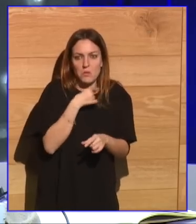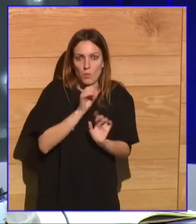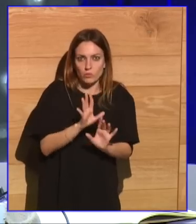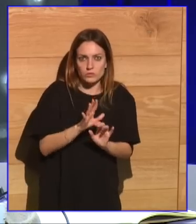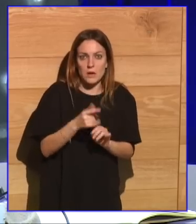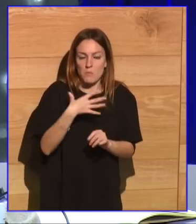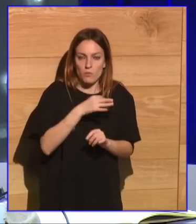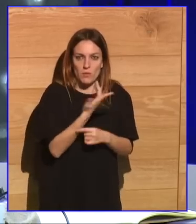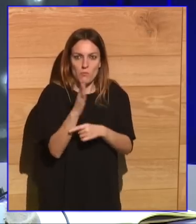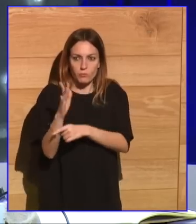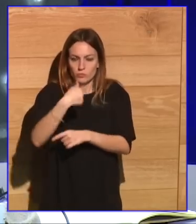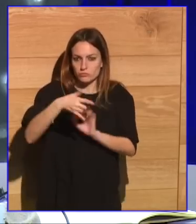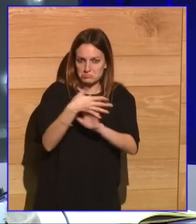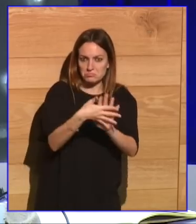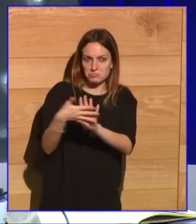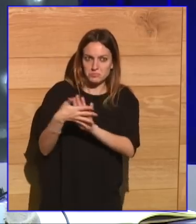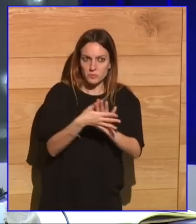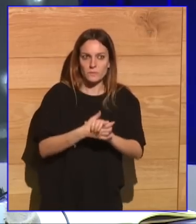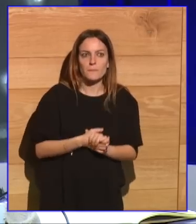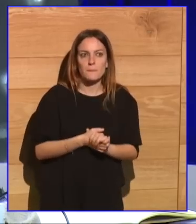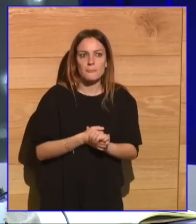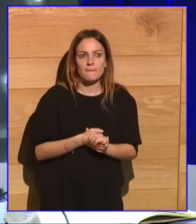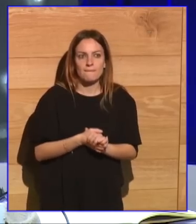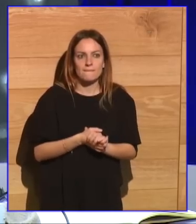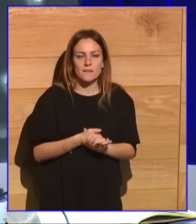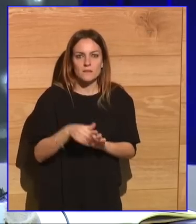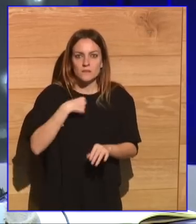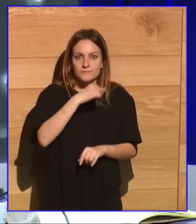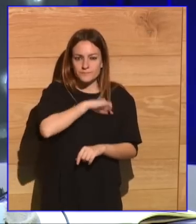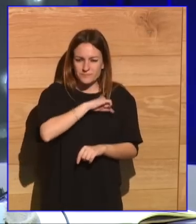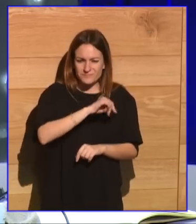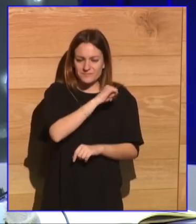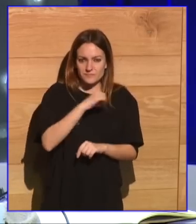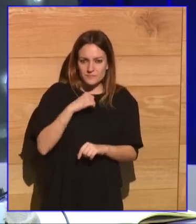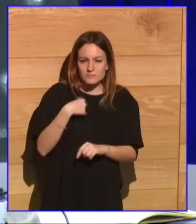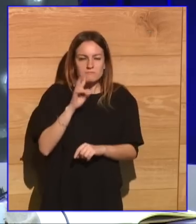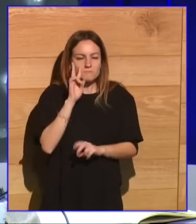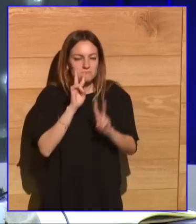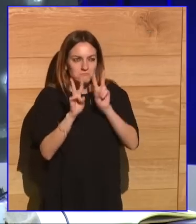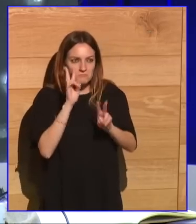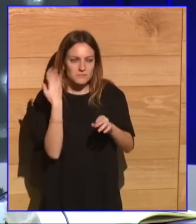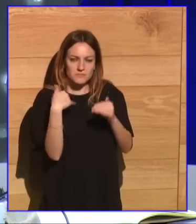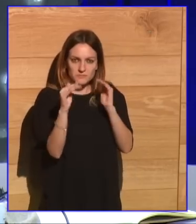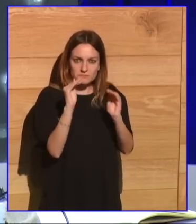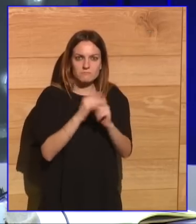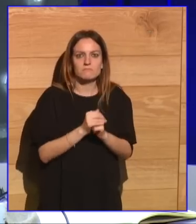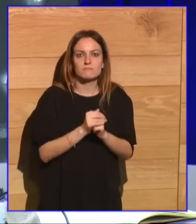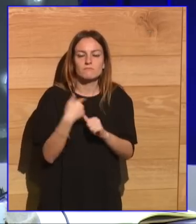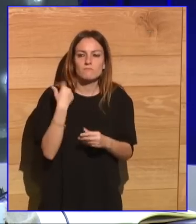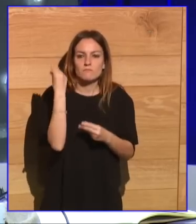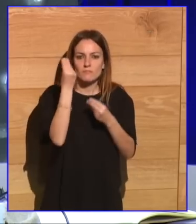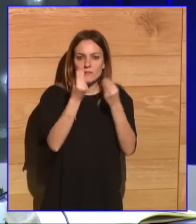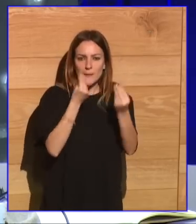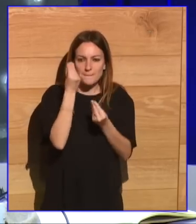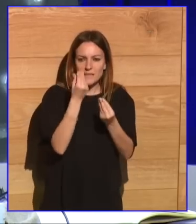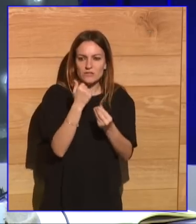exponga y lo hablamos. Mi sensación personal como espectador cuando la vi en su momento, me parece que tiene una extraña